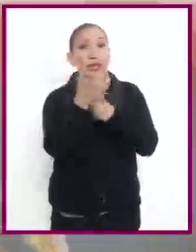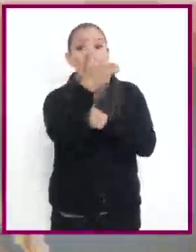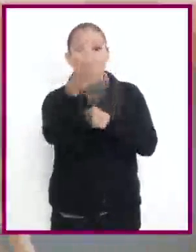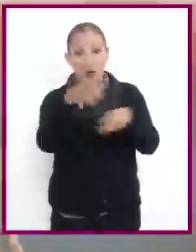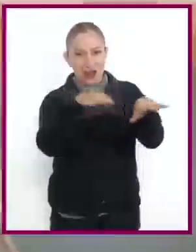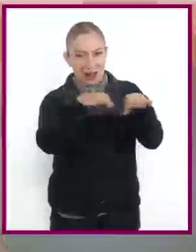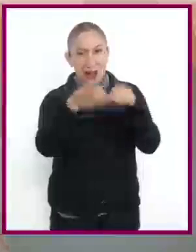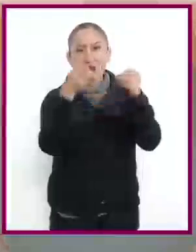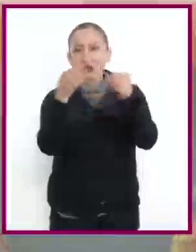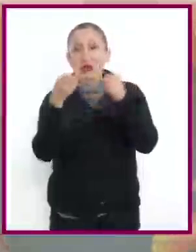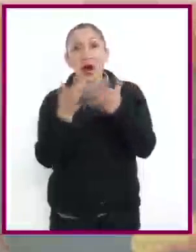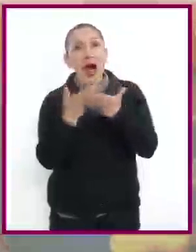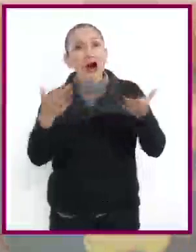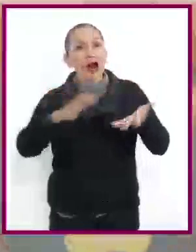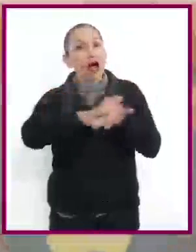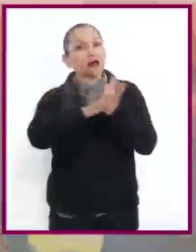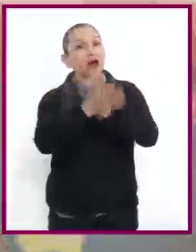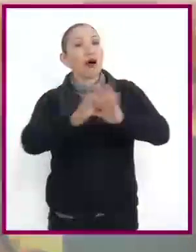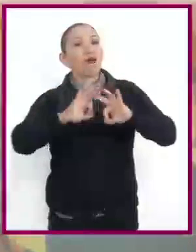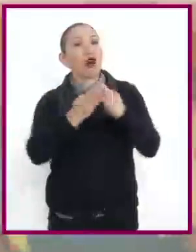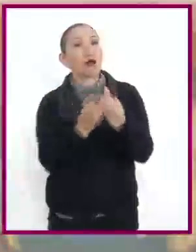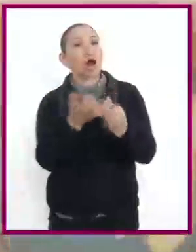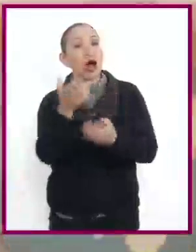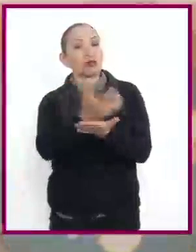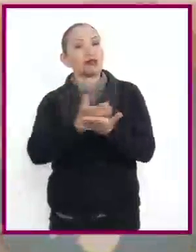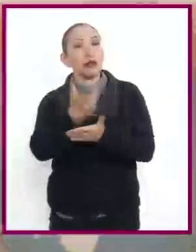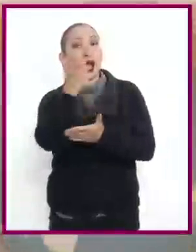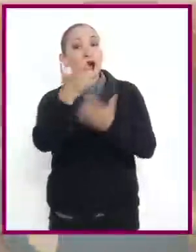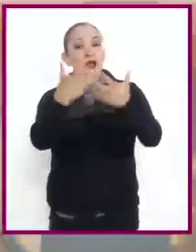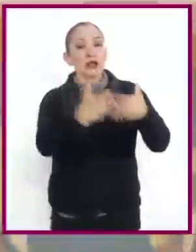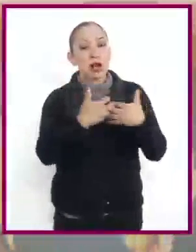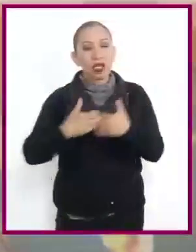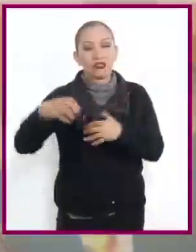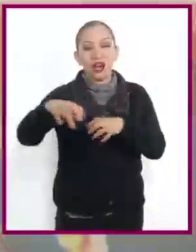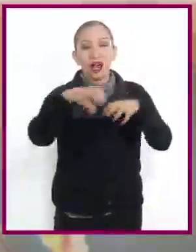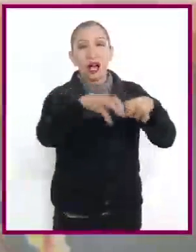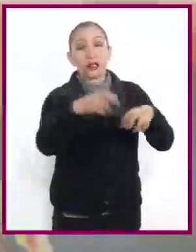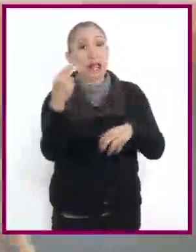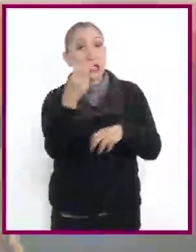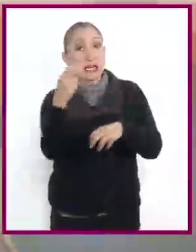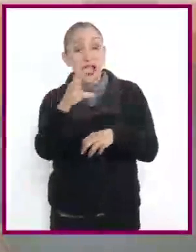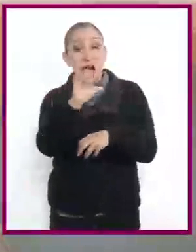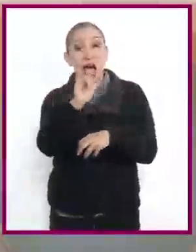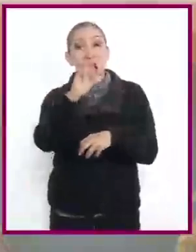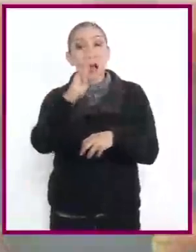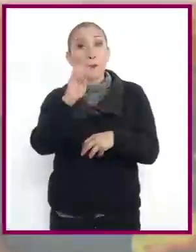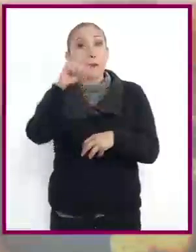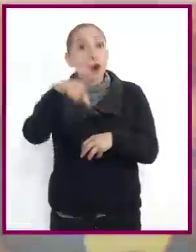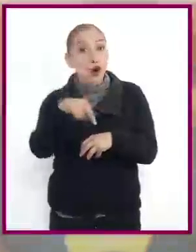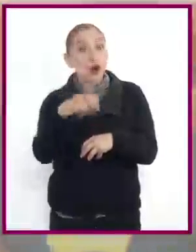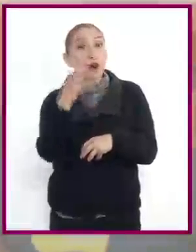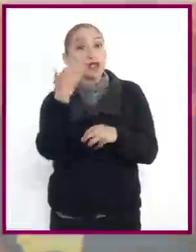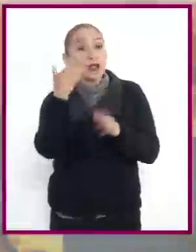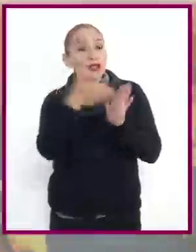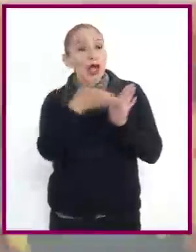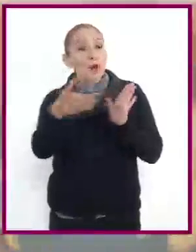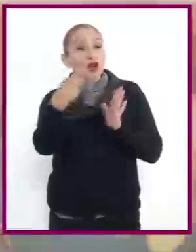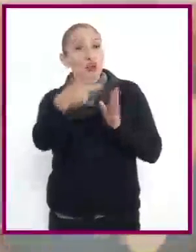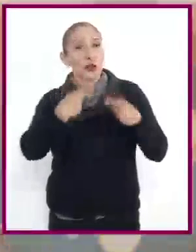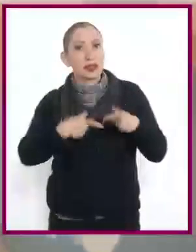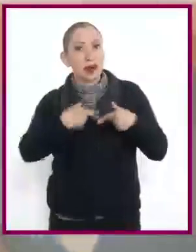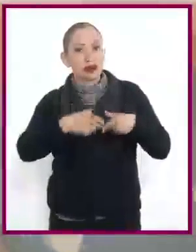Y ahora esta. Es una imagen del deterioro ambiental en China. Así es, Edmundo. Esto se debe a que hace